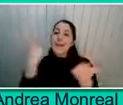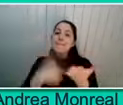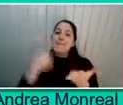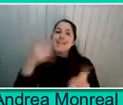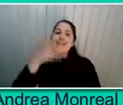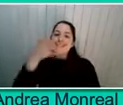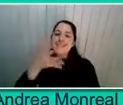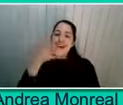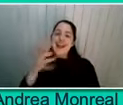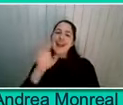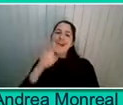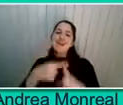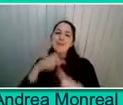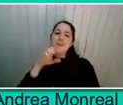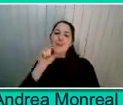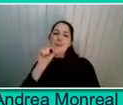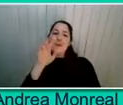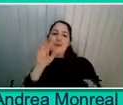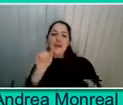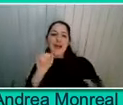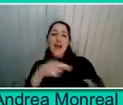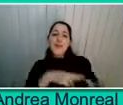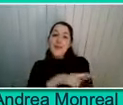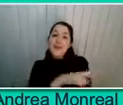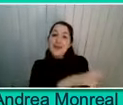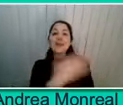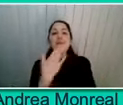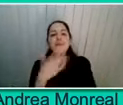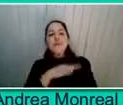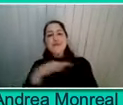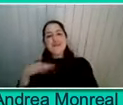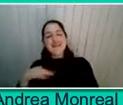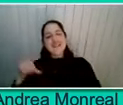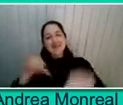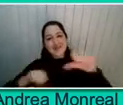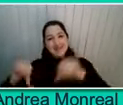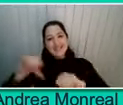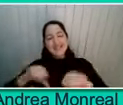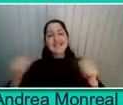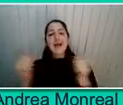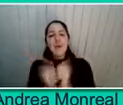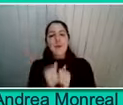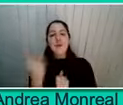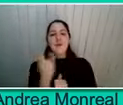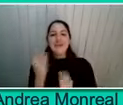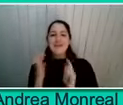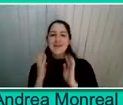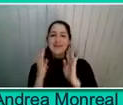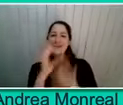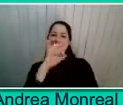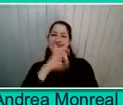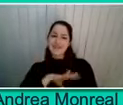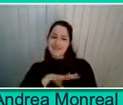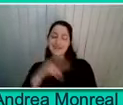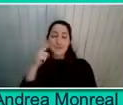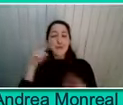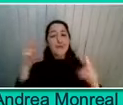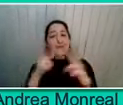Ríos del Ministerio de Ciencia y ejecutado por la Universidad Austral de Chile. Nos vemos el próximo miércoles.